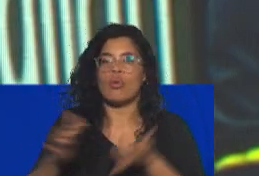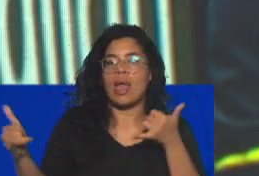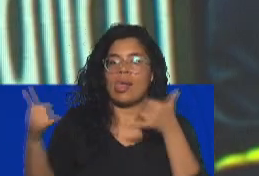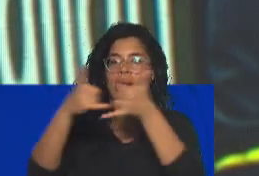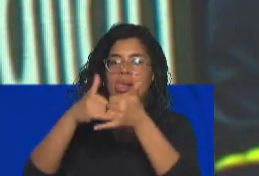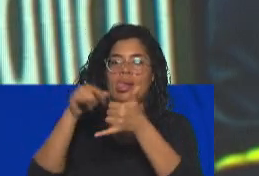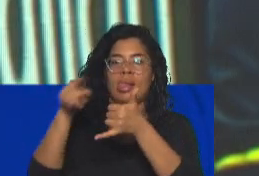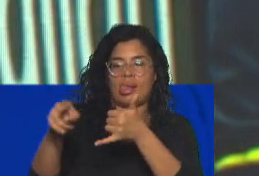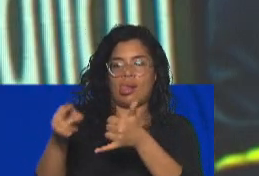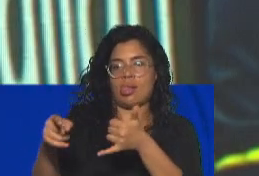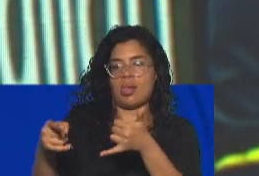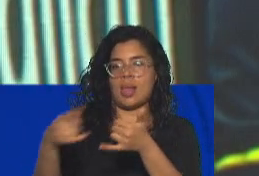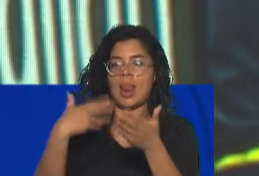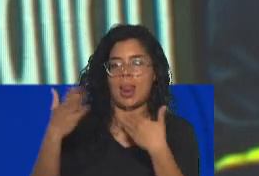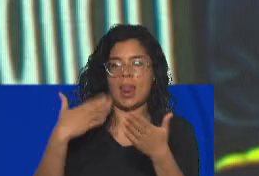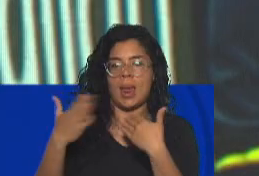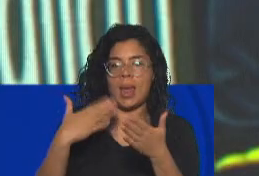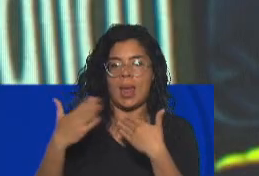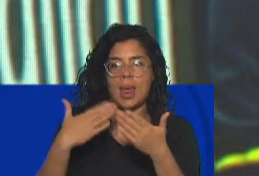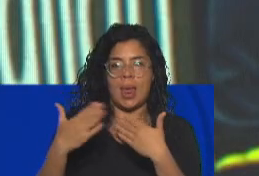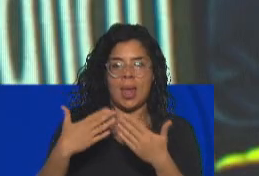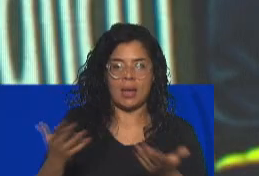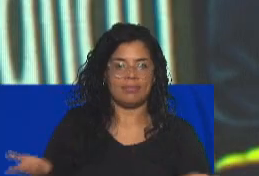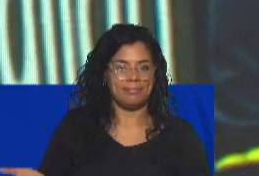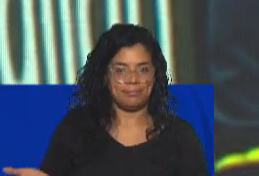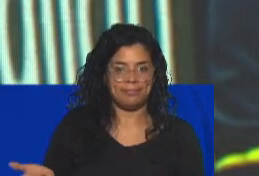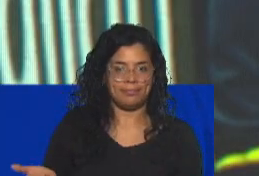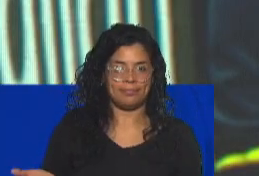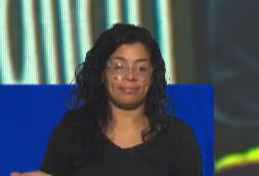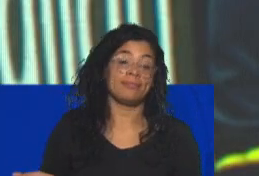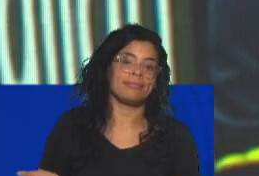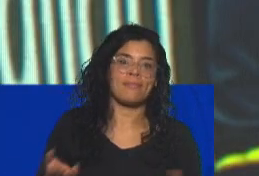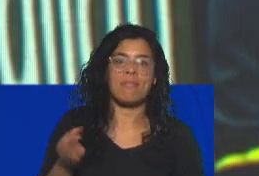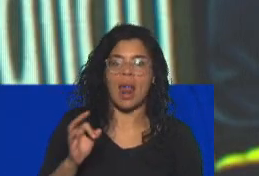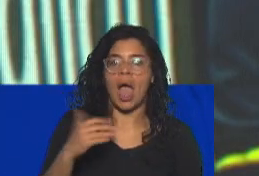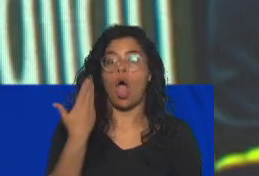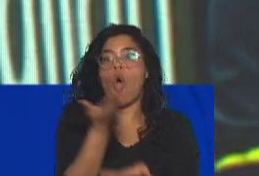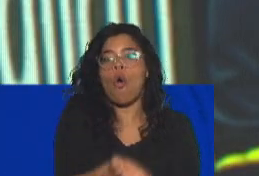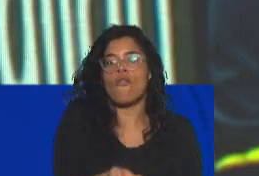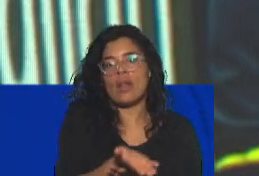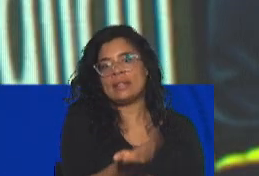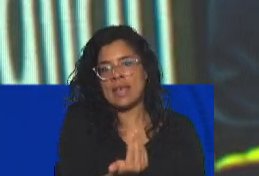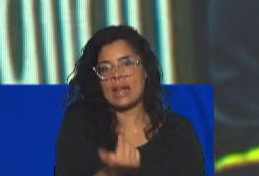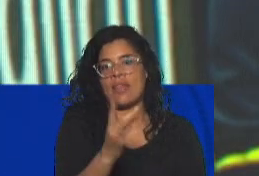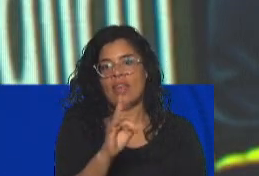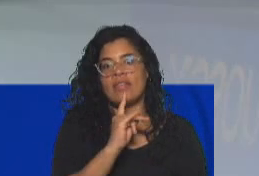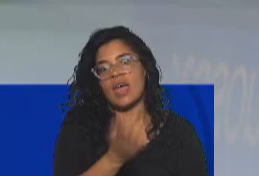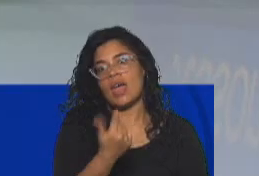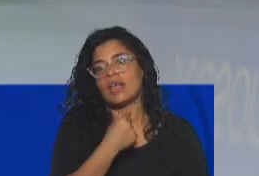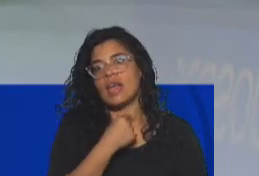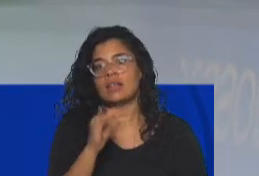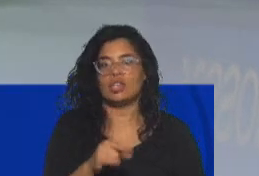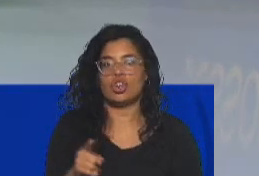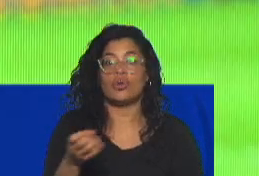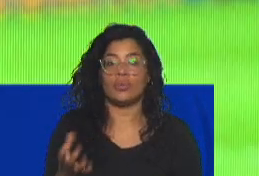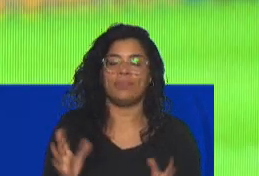que se generó con la conciencia lógica de que ofrecerle la dirección técnica de Boca, ¿no? En defensa de